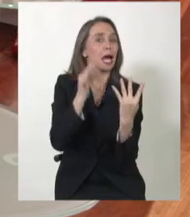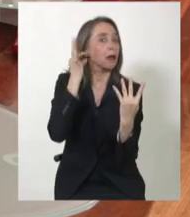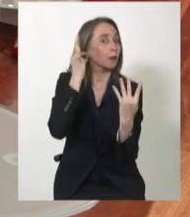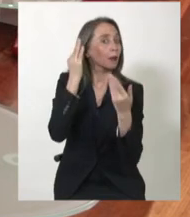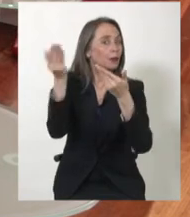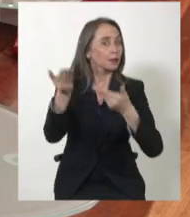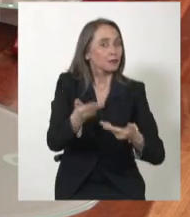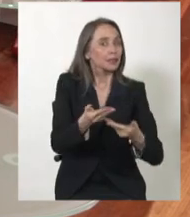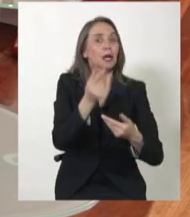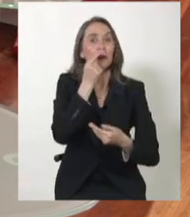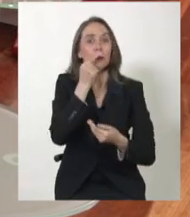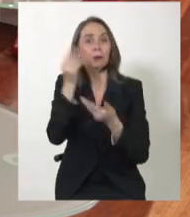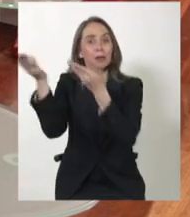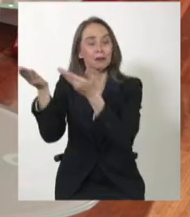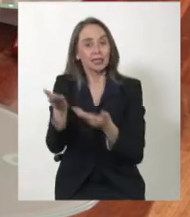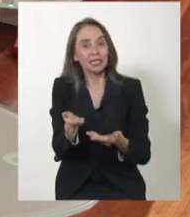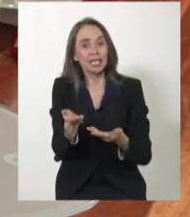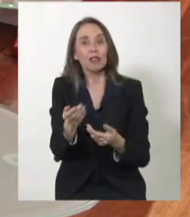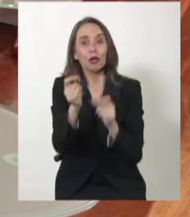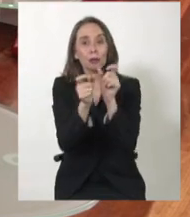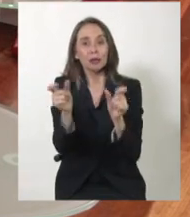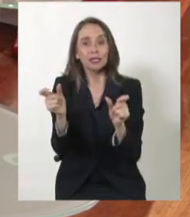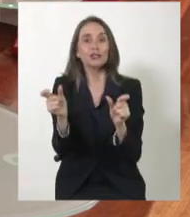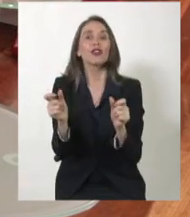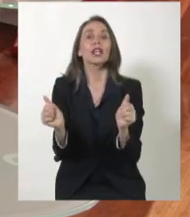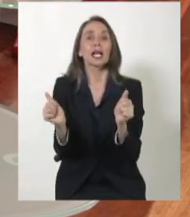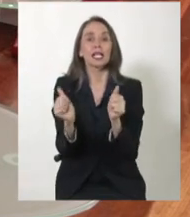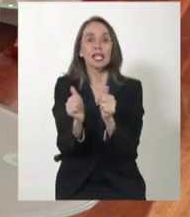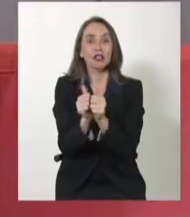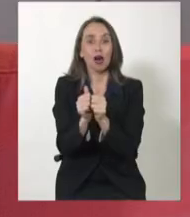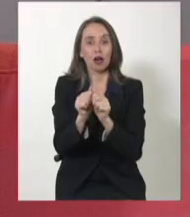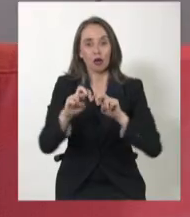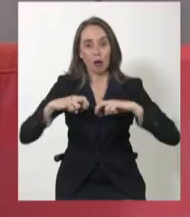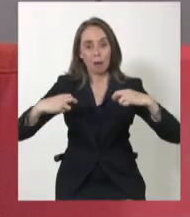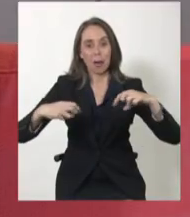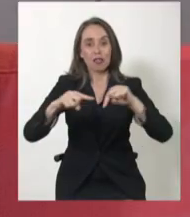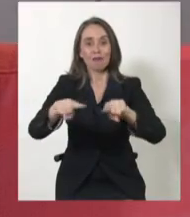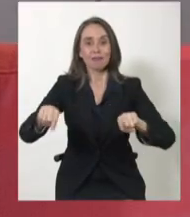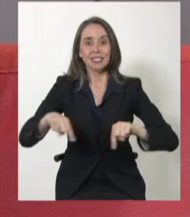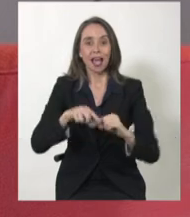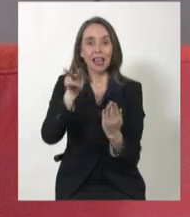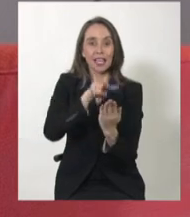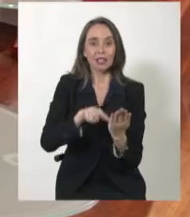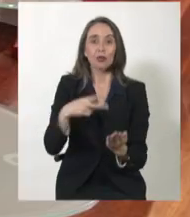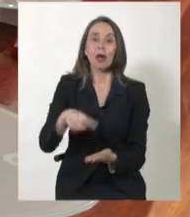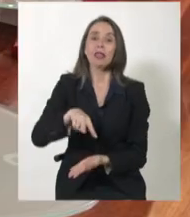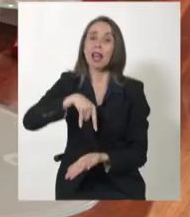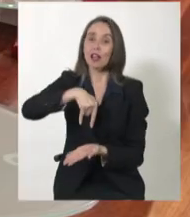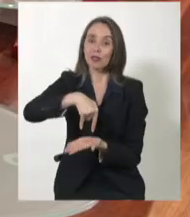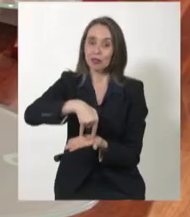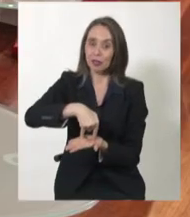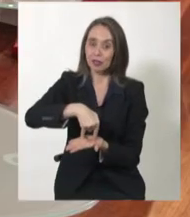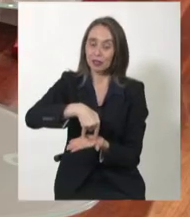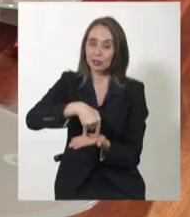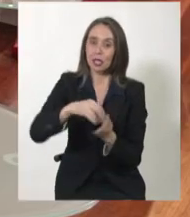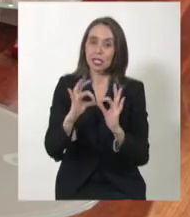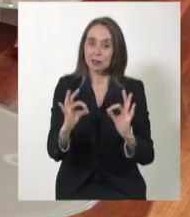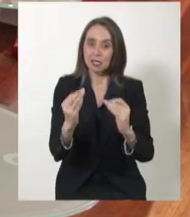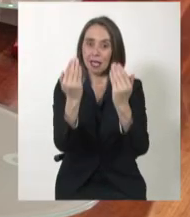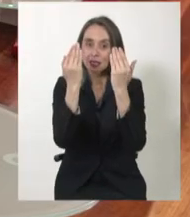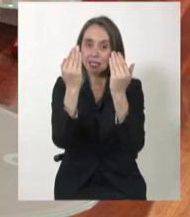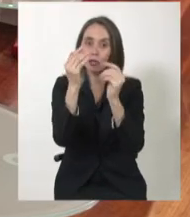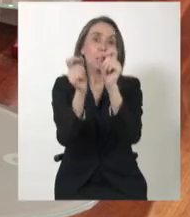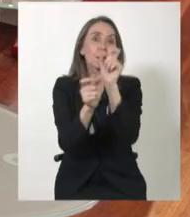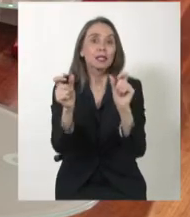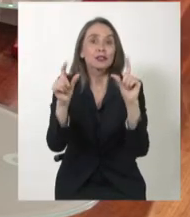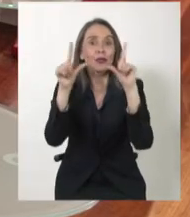nuestro invitado, también a quienes nos acompañaron hoy día en esta sala de lectura del Congreso Nacional. Especial saludo también a